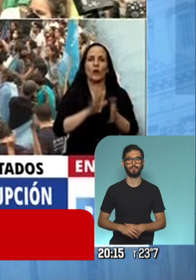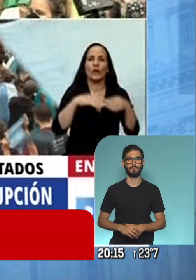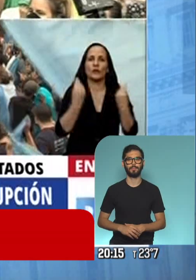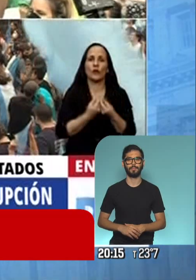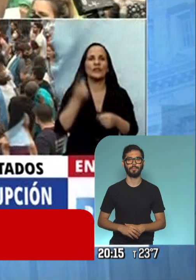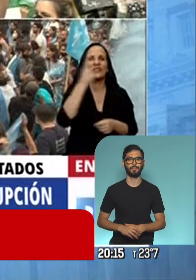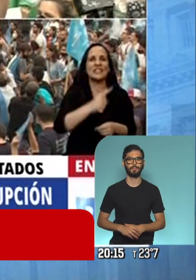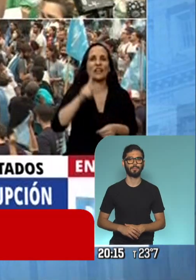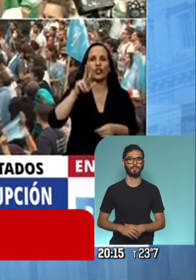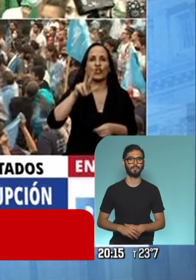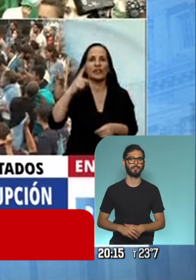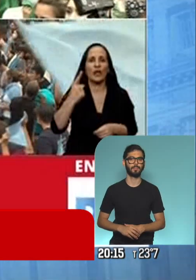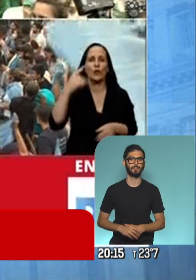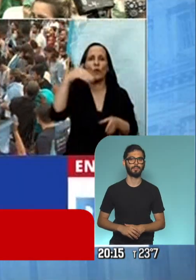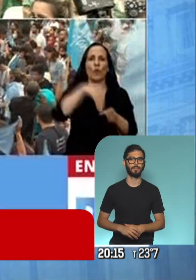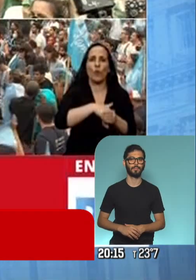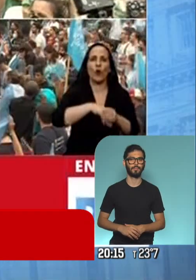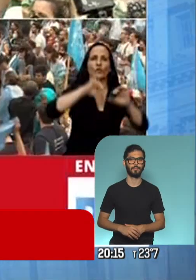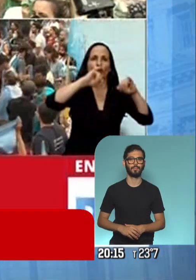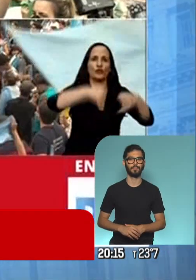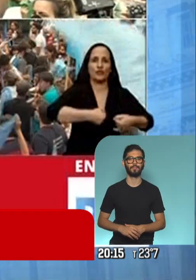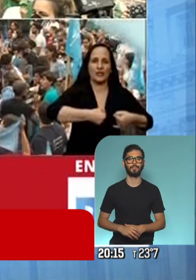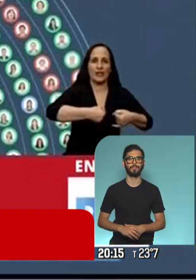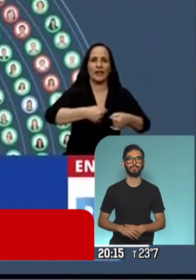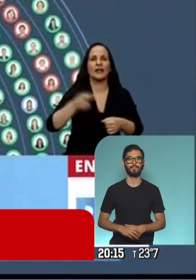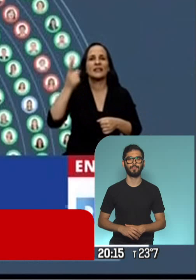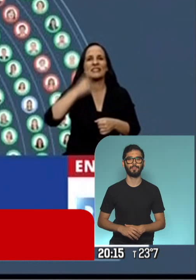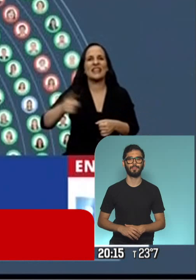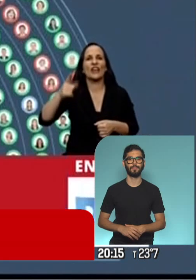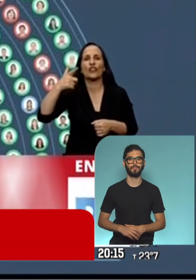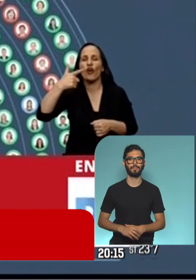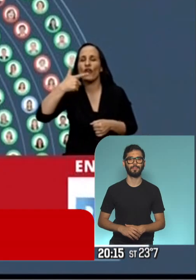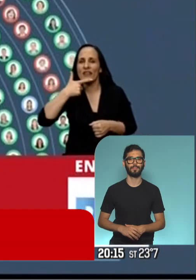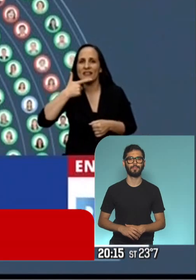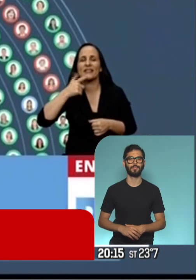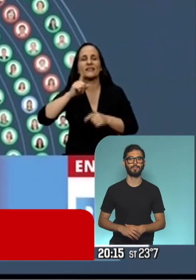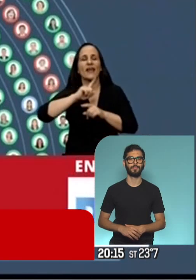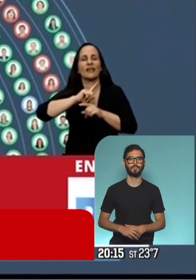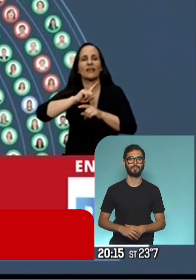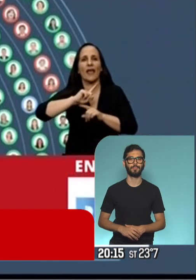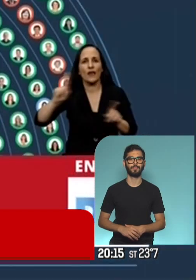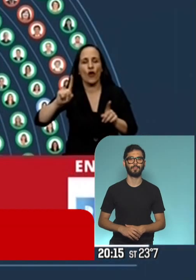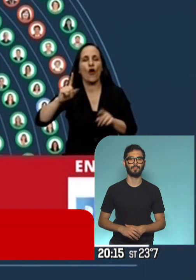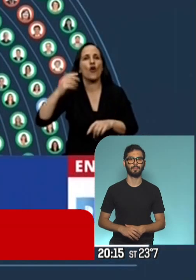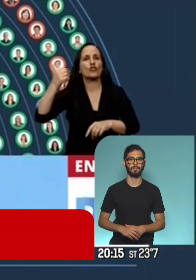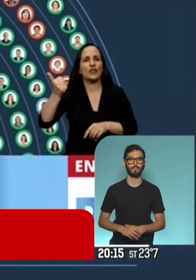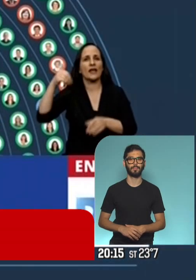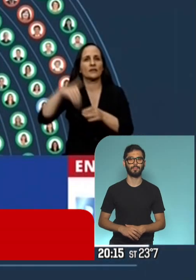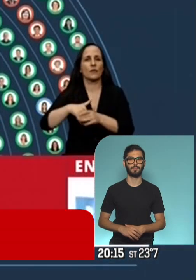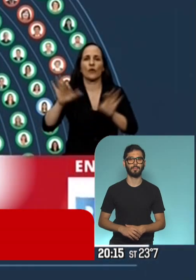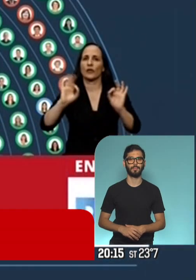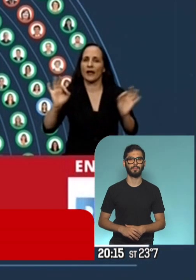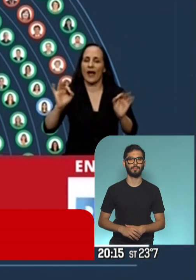resultado. 131 votos afirmativos, 117 negativos, 6